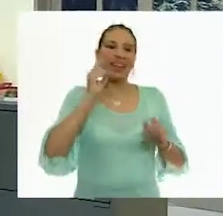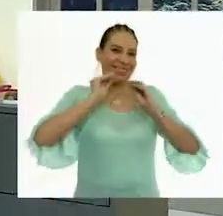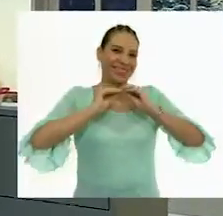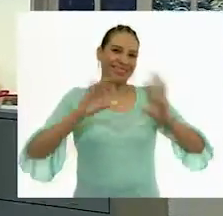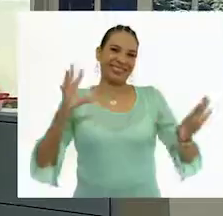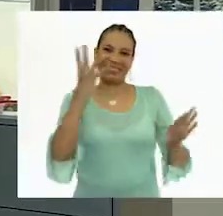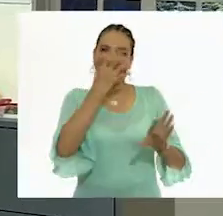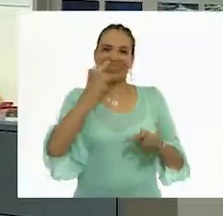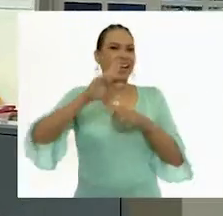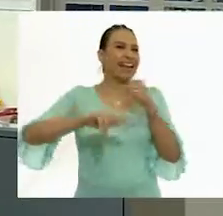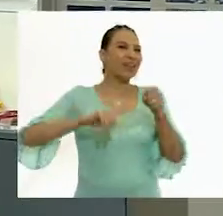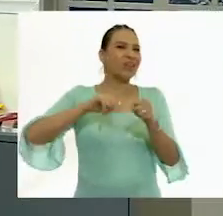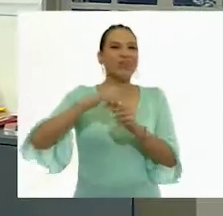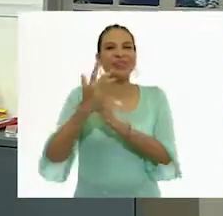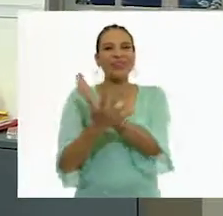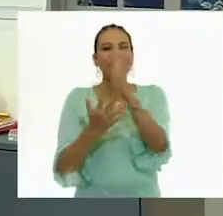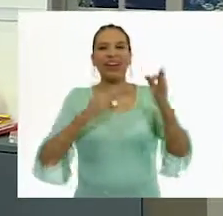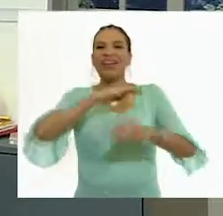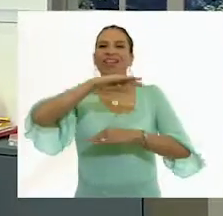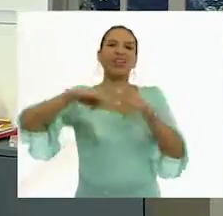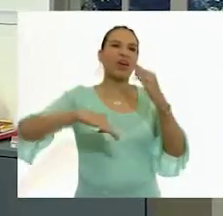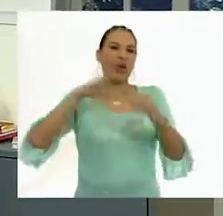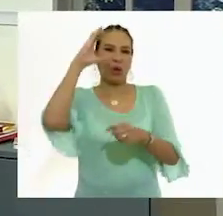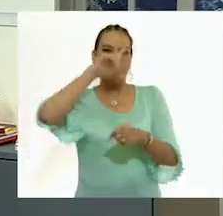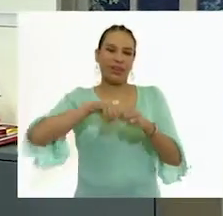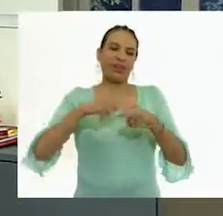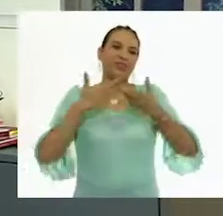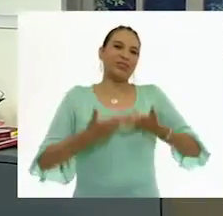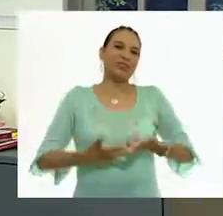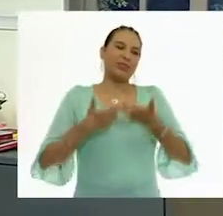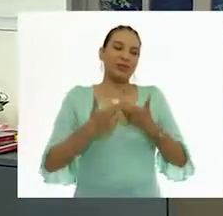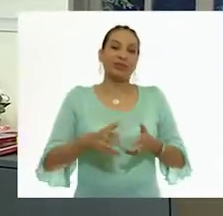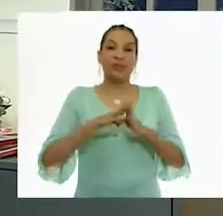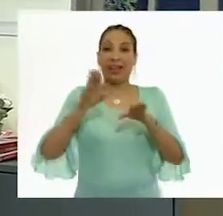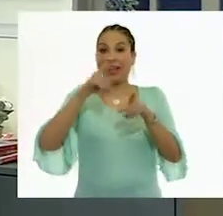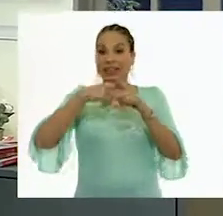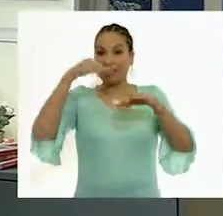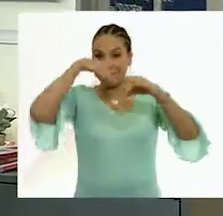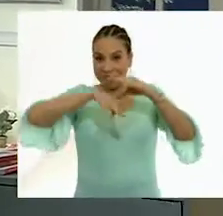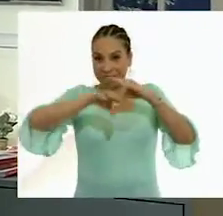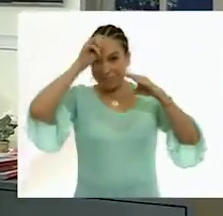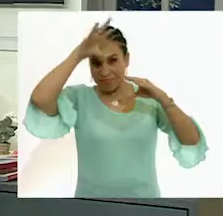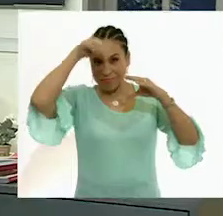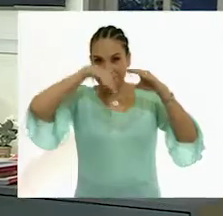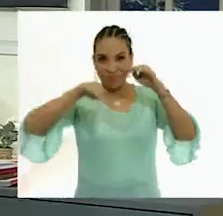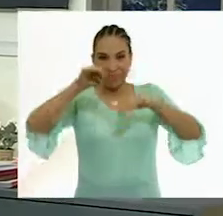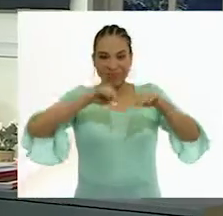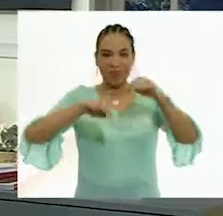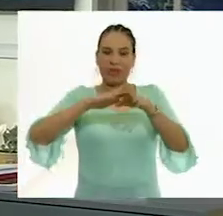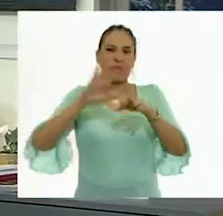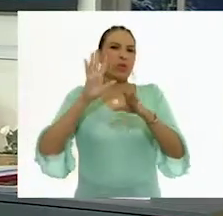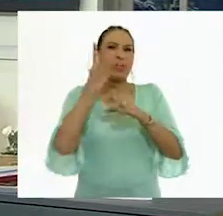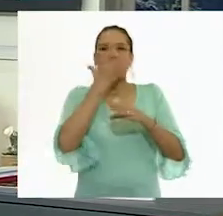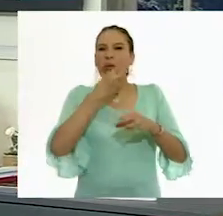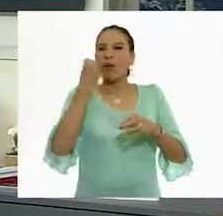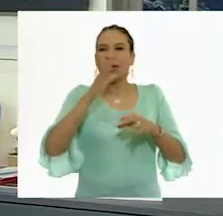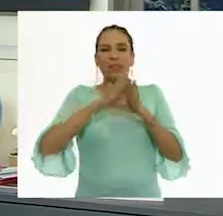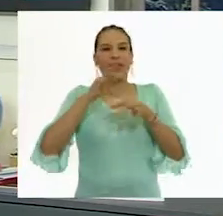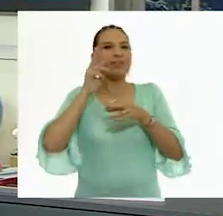su belleza natural y toda su riqueza cultural. Las minas son sin duda uno de los grandes atractivos de